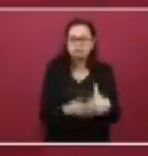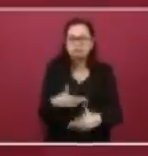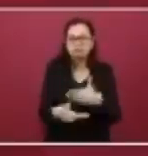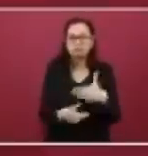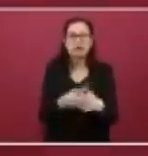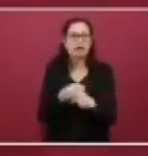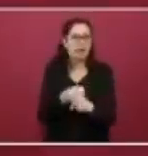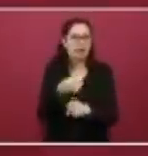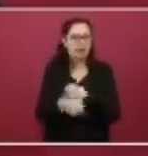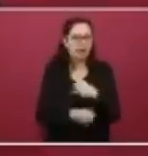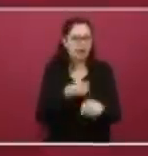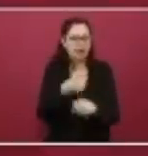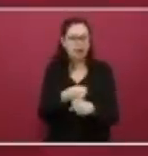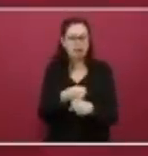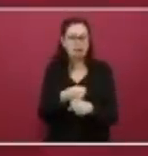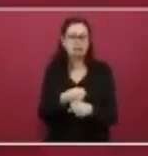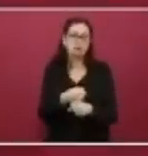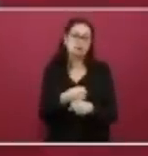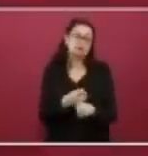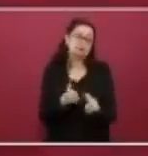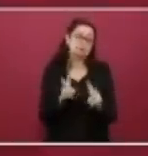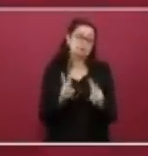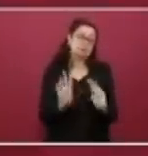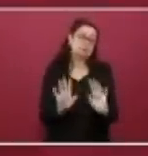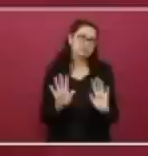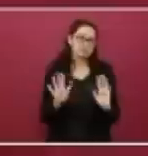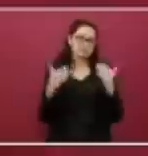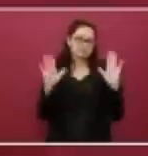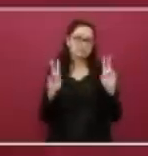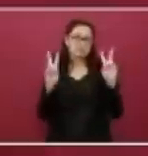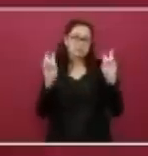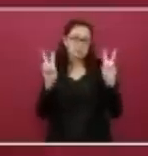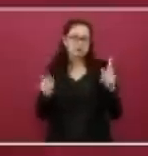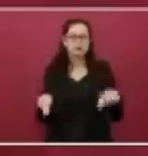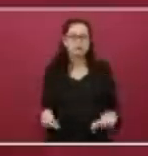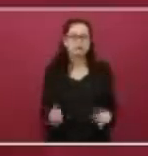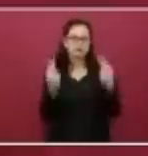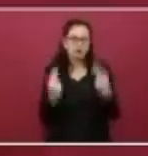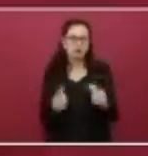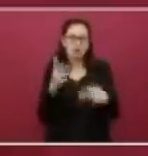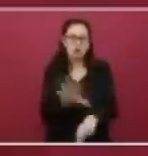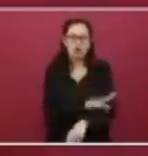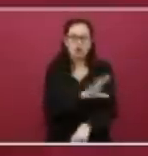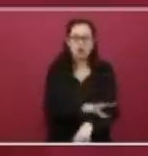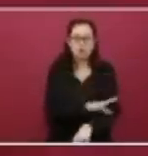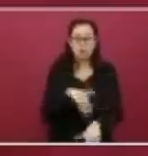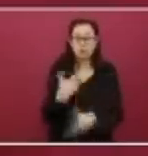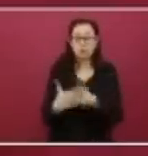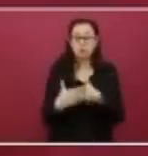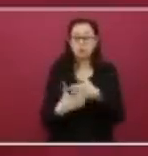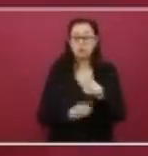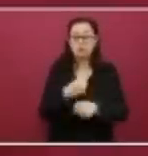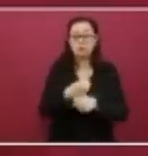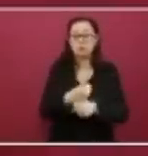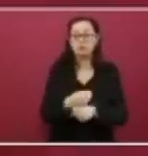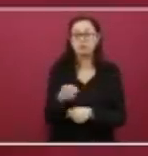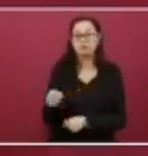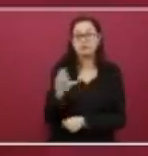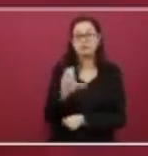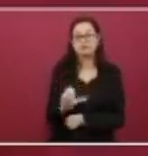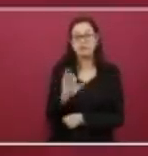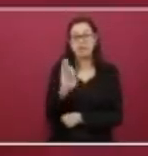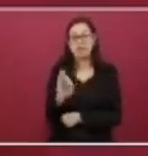supuesto mercado eléctrico ya la comisión federal produce solamente